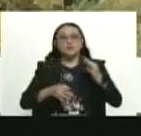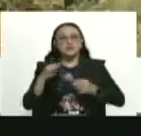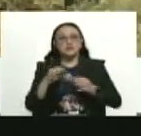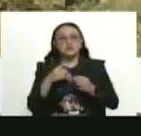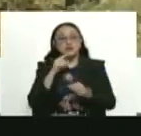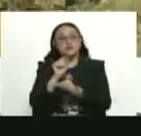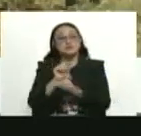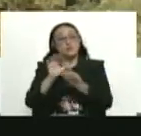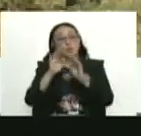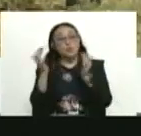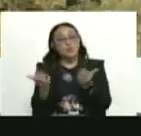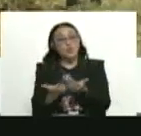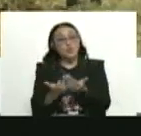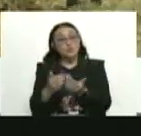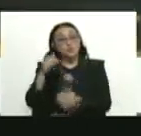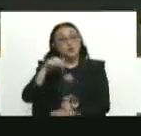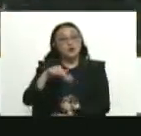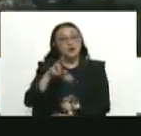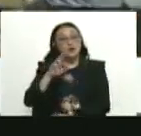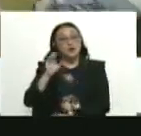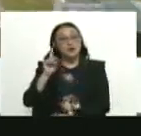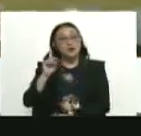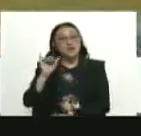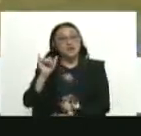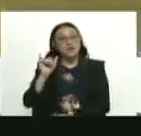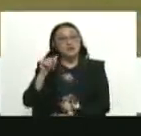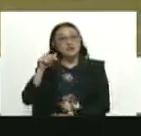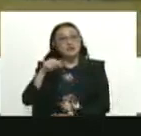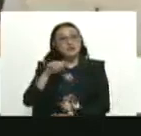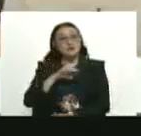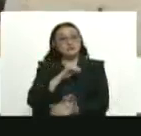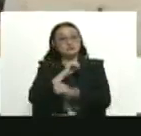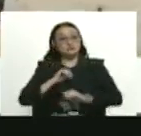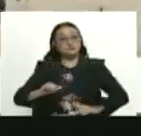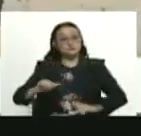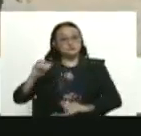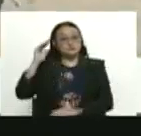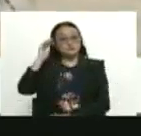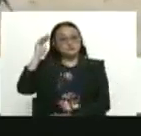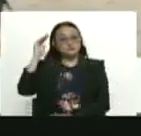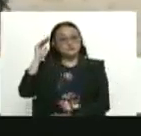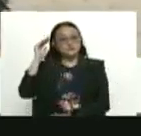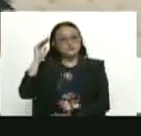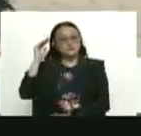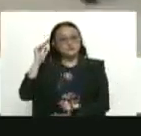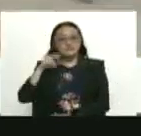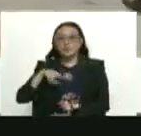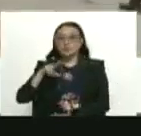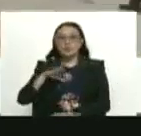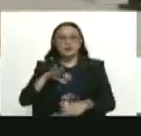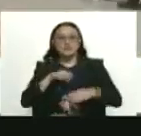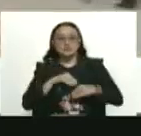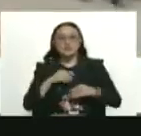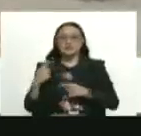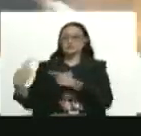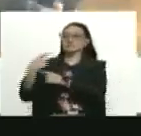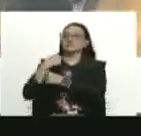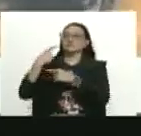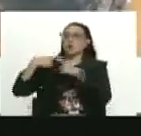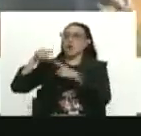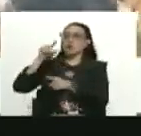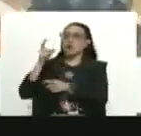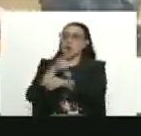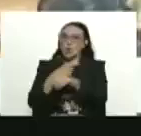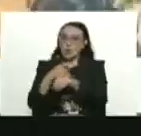mundo entero que desde la Red número 6 Guayana, la Fuerza Armada Nacional Bolivariana nunca aceptará órdenes de ningún gobierno